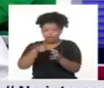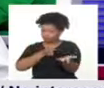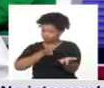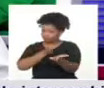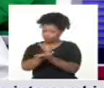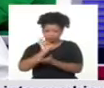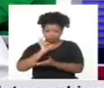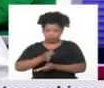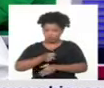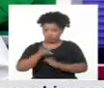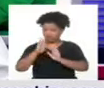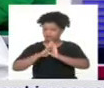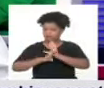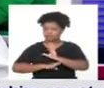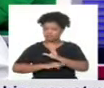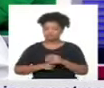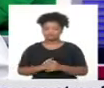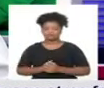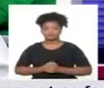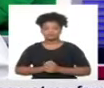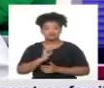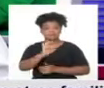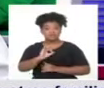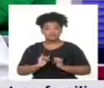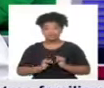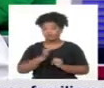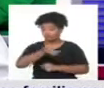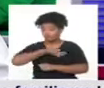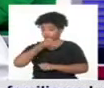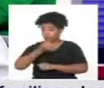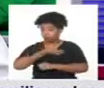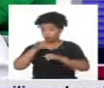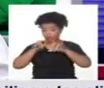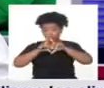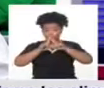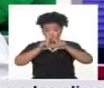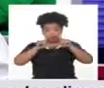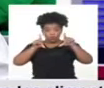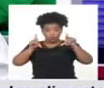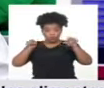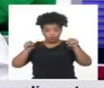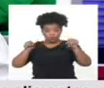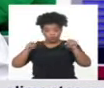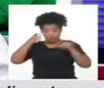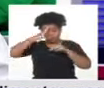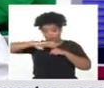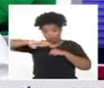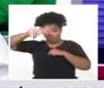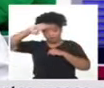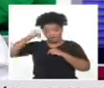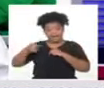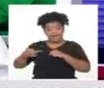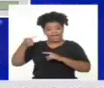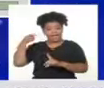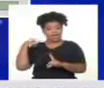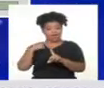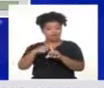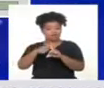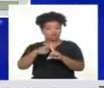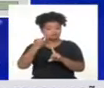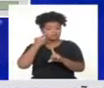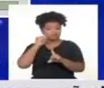esta forma, Cuba, con el comportamiento de los casos positivos ayer, incrementa su tasa de